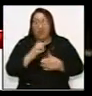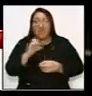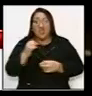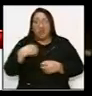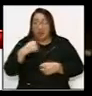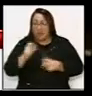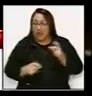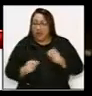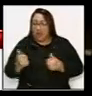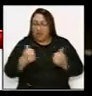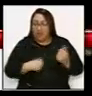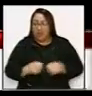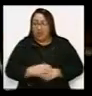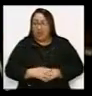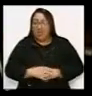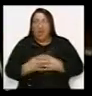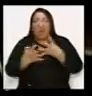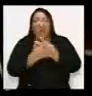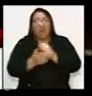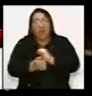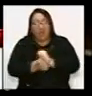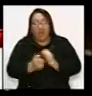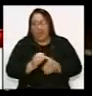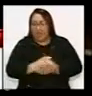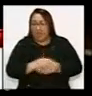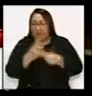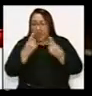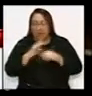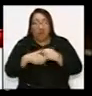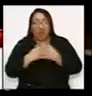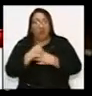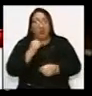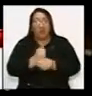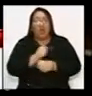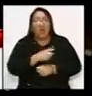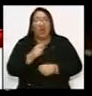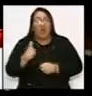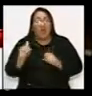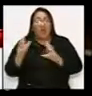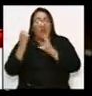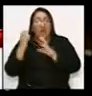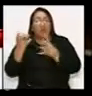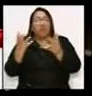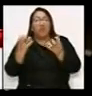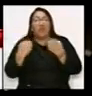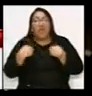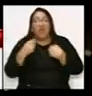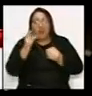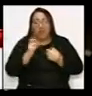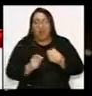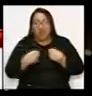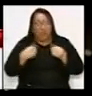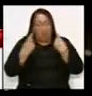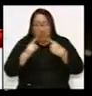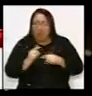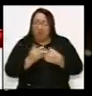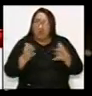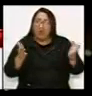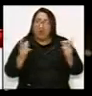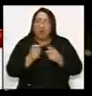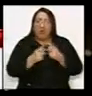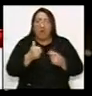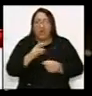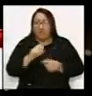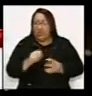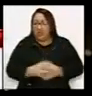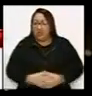civiles, administrativas, penales, de acuerdo al ejercicio de cada cargo. Y yo discrepo abiertamente con el